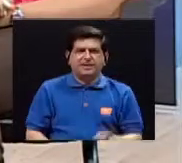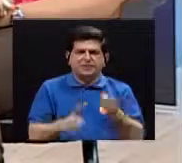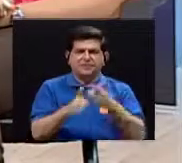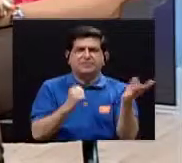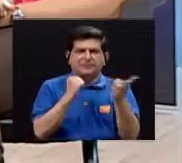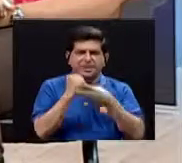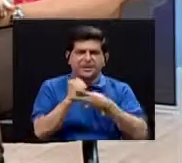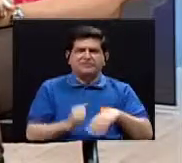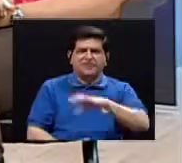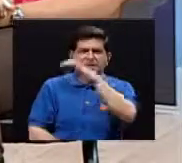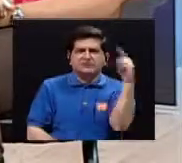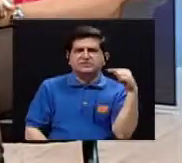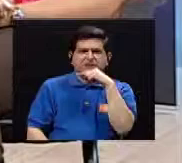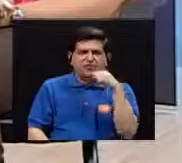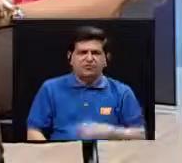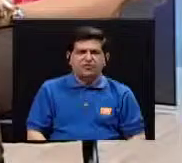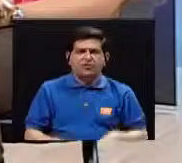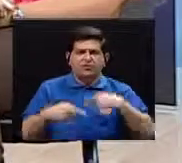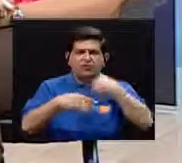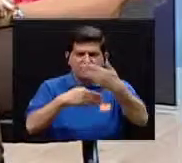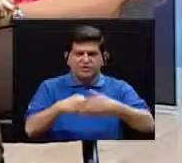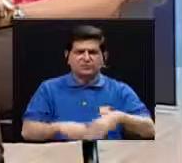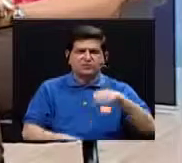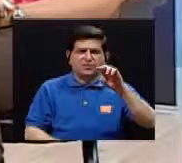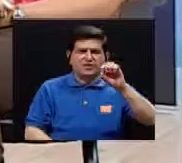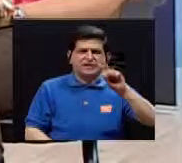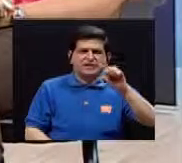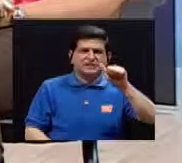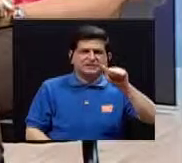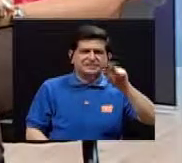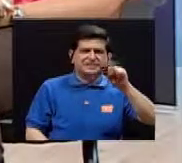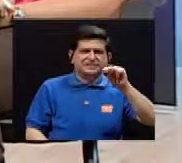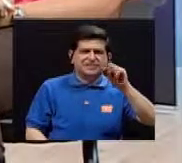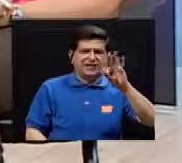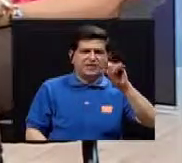estreno del cielo rojo y así el sanatorio